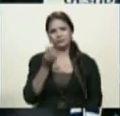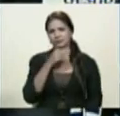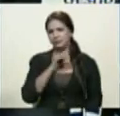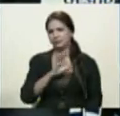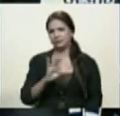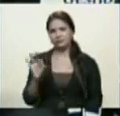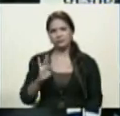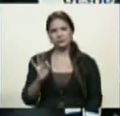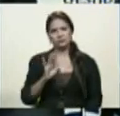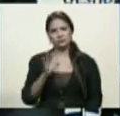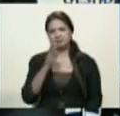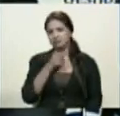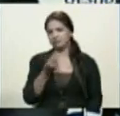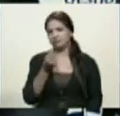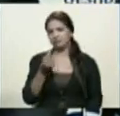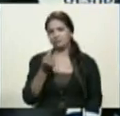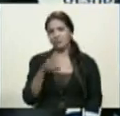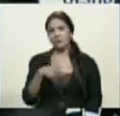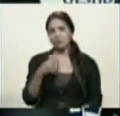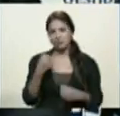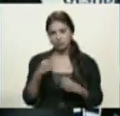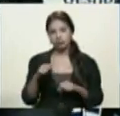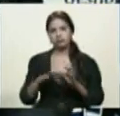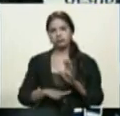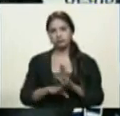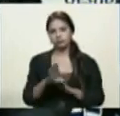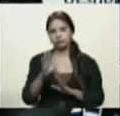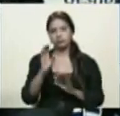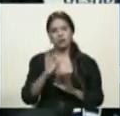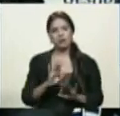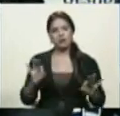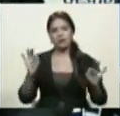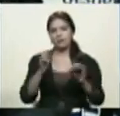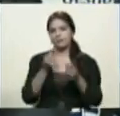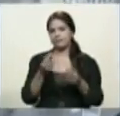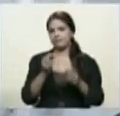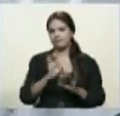de fuerza para ejecutarse de granada